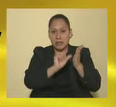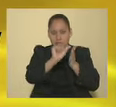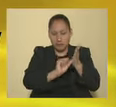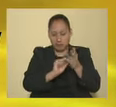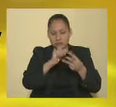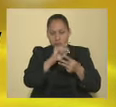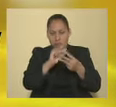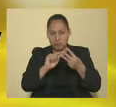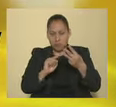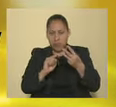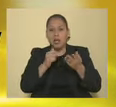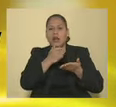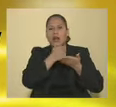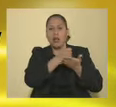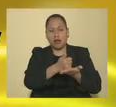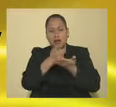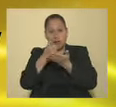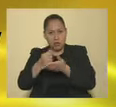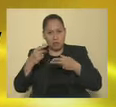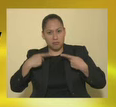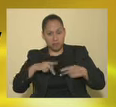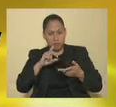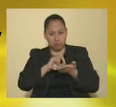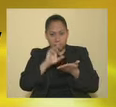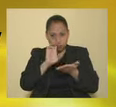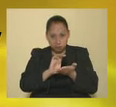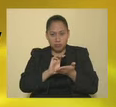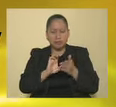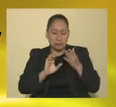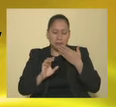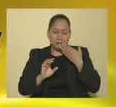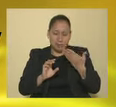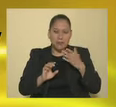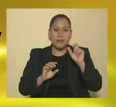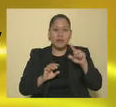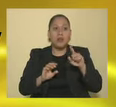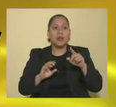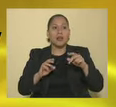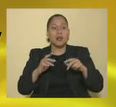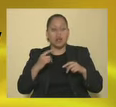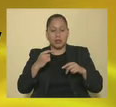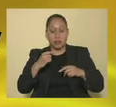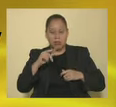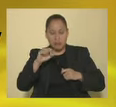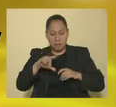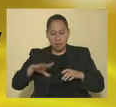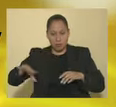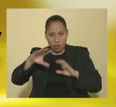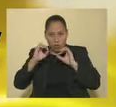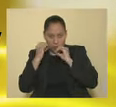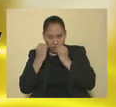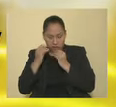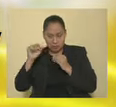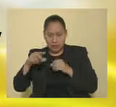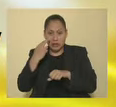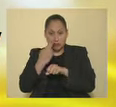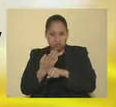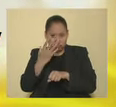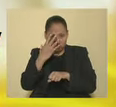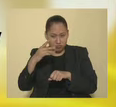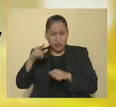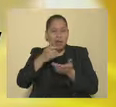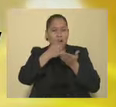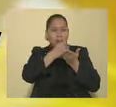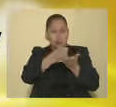enfocados directamente a ayuda a gente con discapacidad, nuestro corporativo, como parte de esta responsabilidad